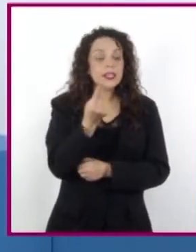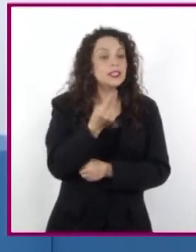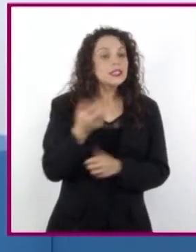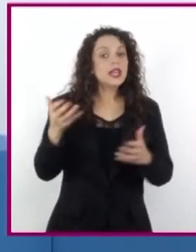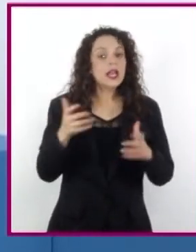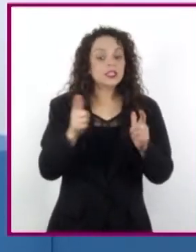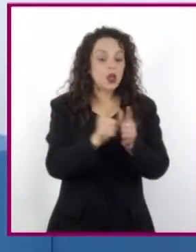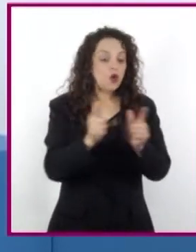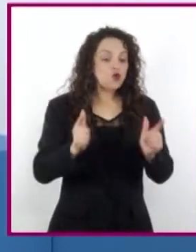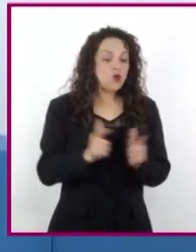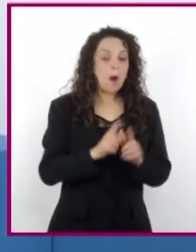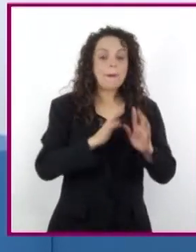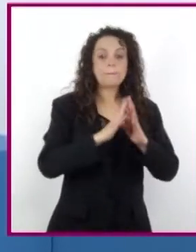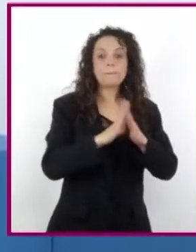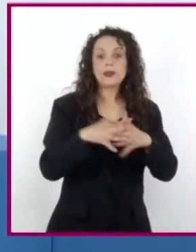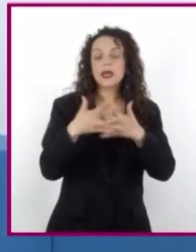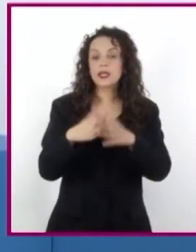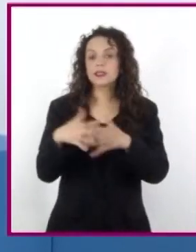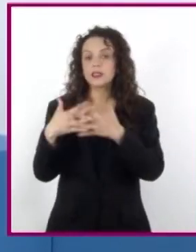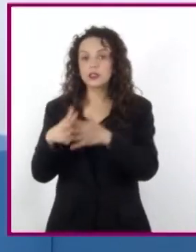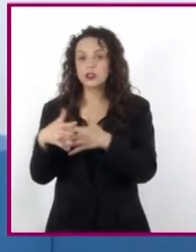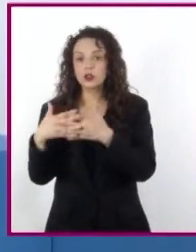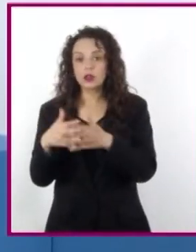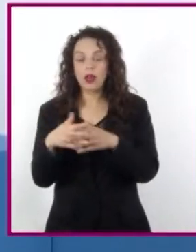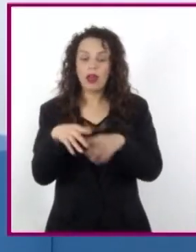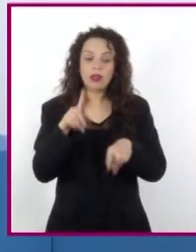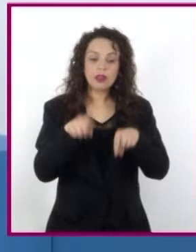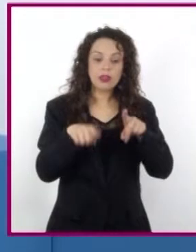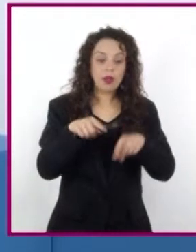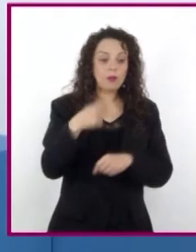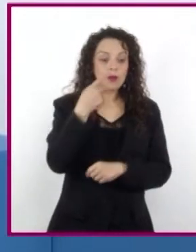mixtos, dependiendo de sus contenidos: